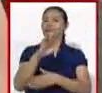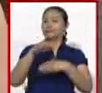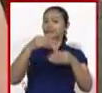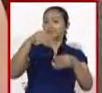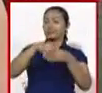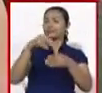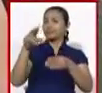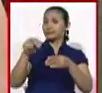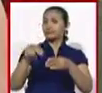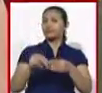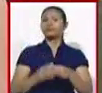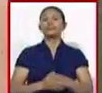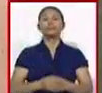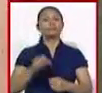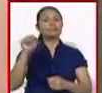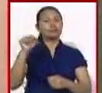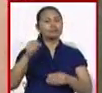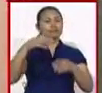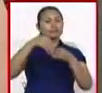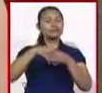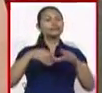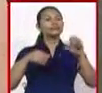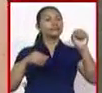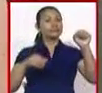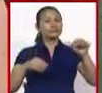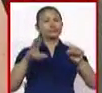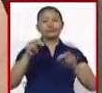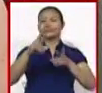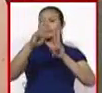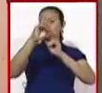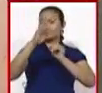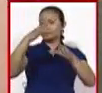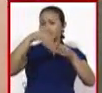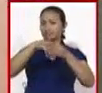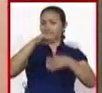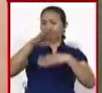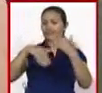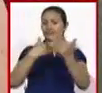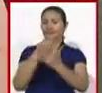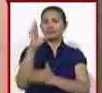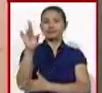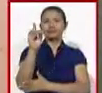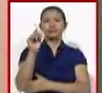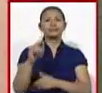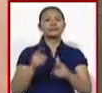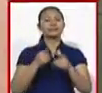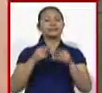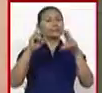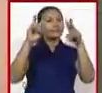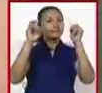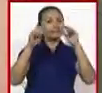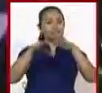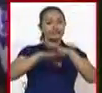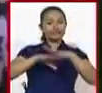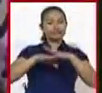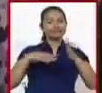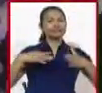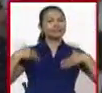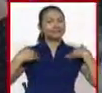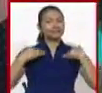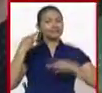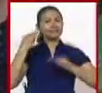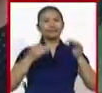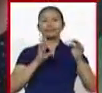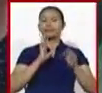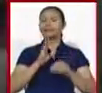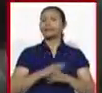los que votaron por el no, pero también los que votaron por el sí. No se está respetando en realidad el voto de todos los bolivianos. Y creo que este es un tema esencial. Me alegro si es